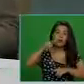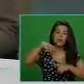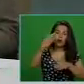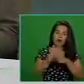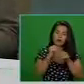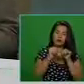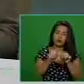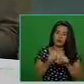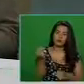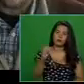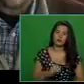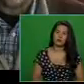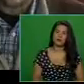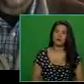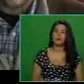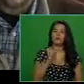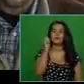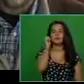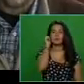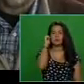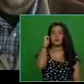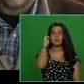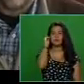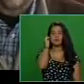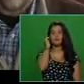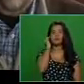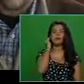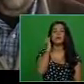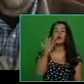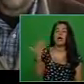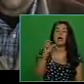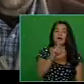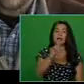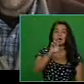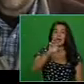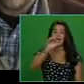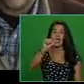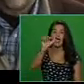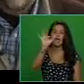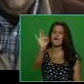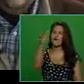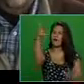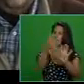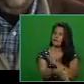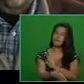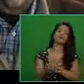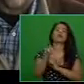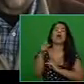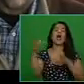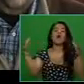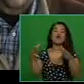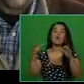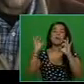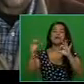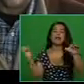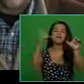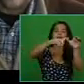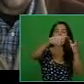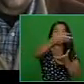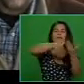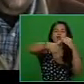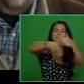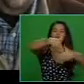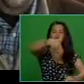tema. REAF es un órgano del Mercosur, es una reunión especializada que tiene como objetivo